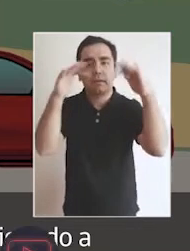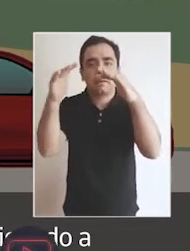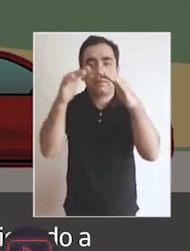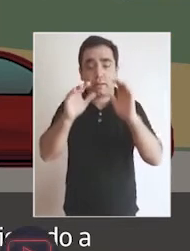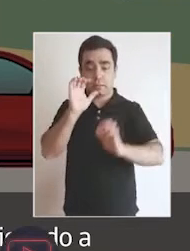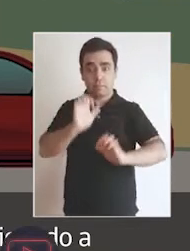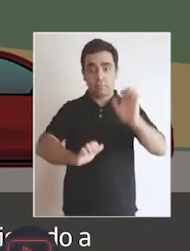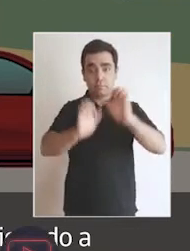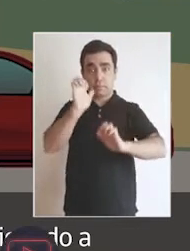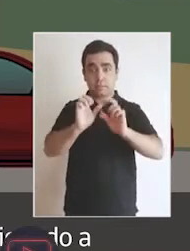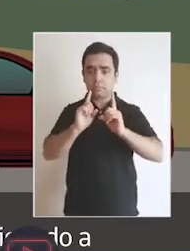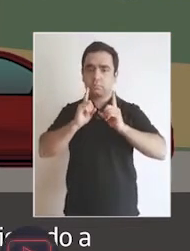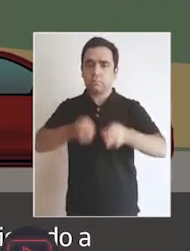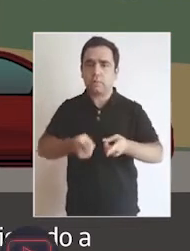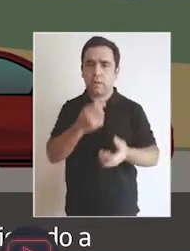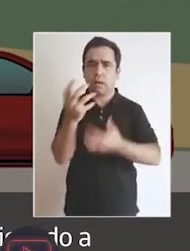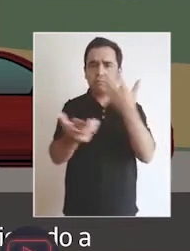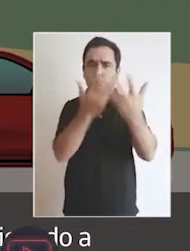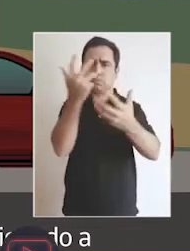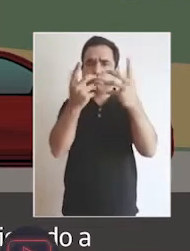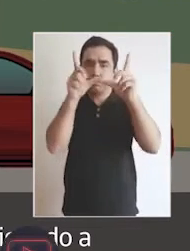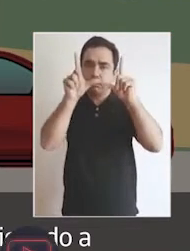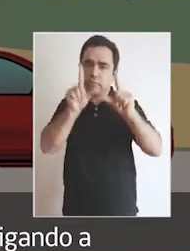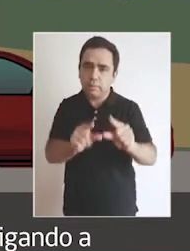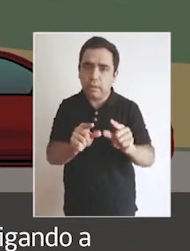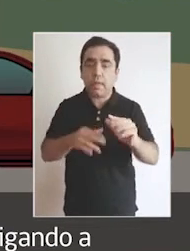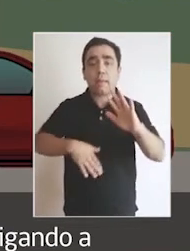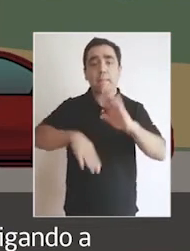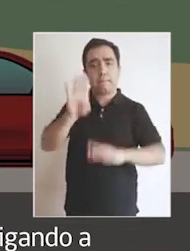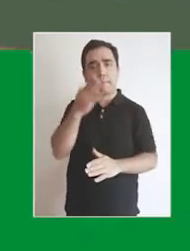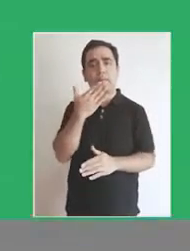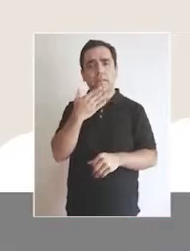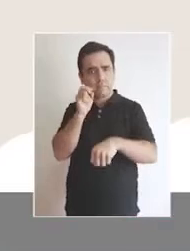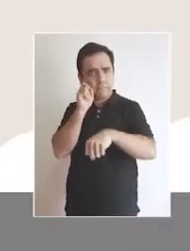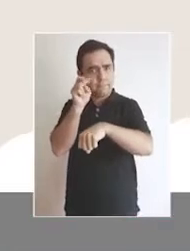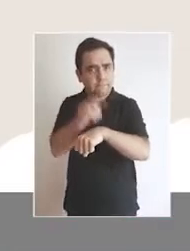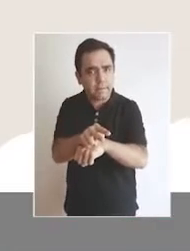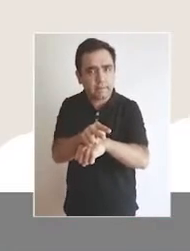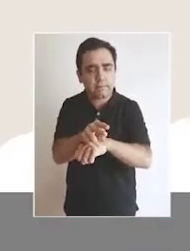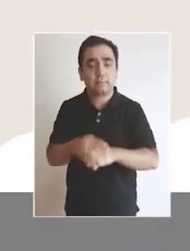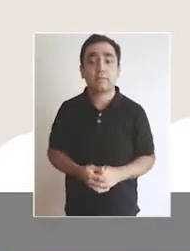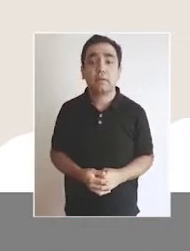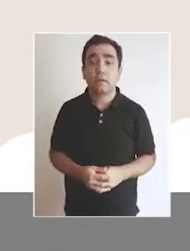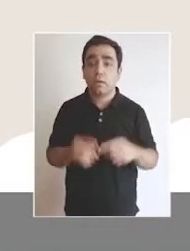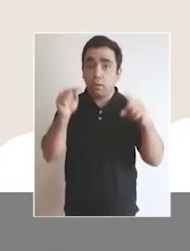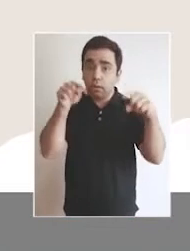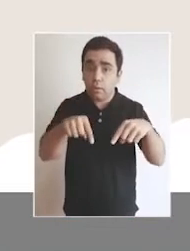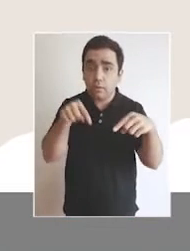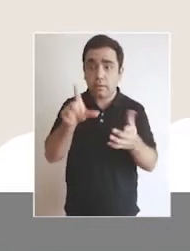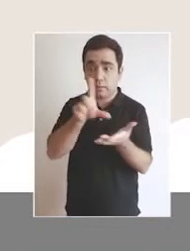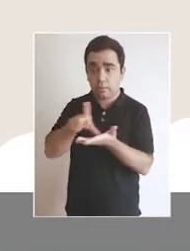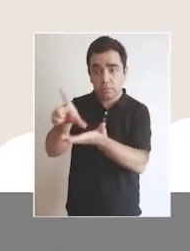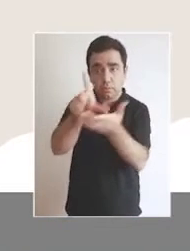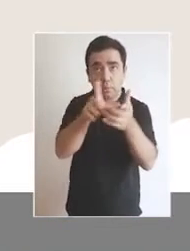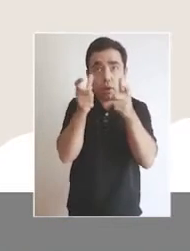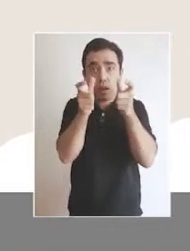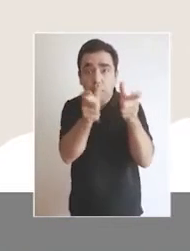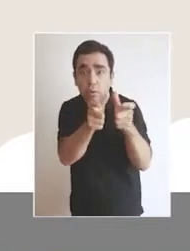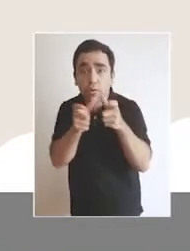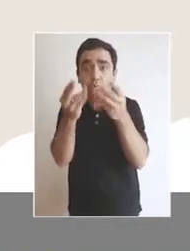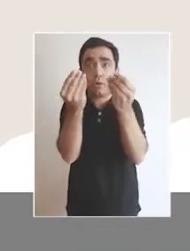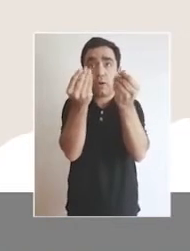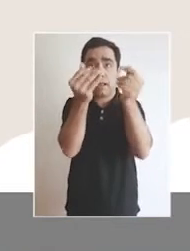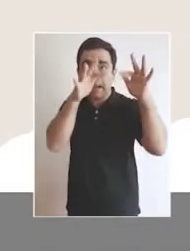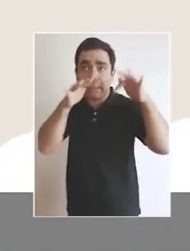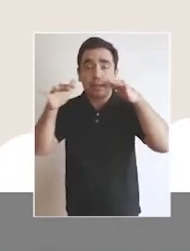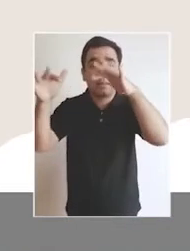las industrias a reducir sus emisiones y reforzando la fiscalización. Hoy las estaciones de monitoreo de calidad del aire de las